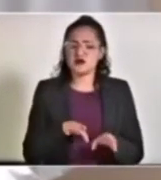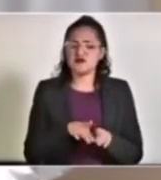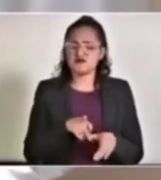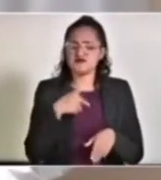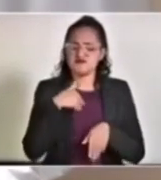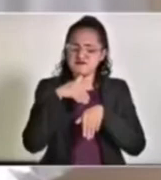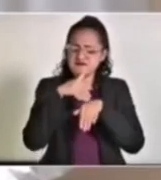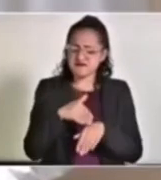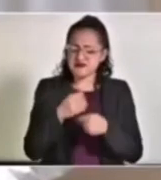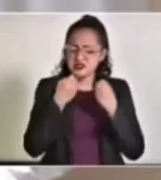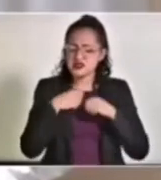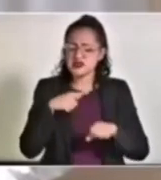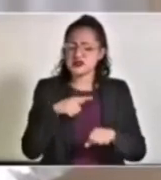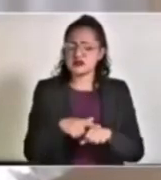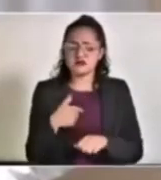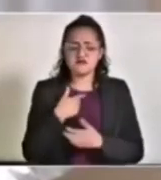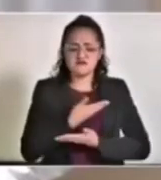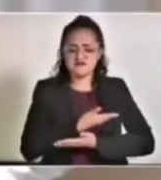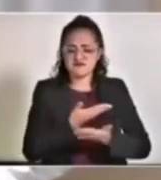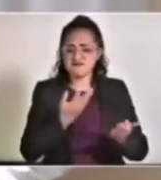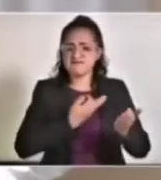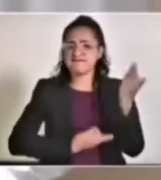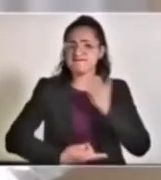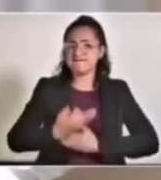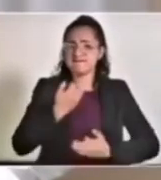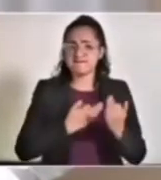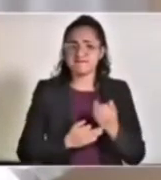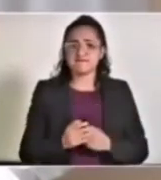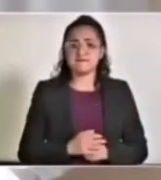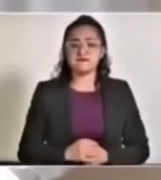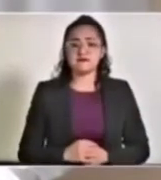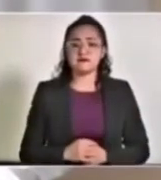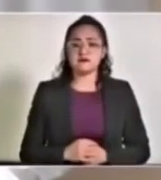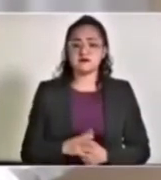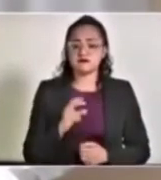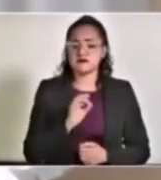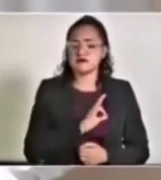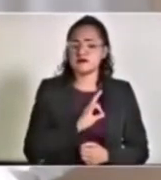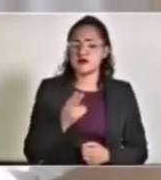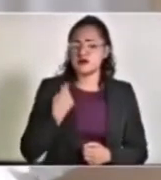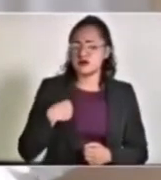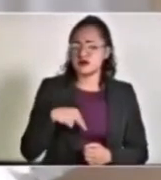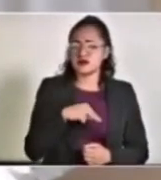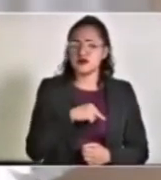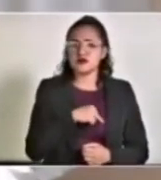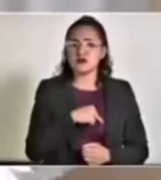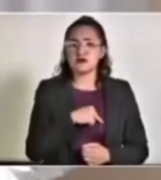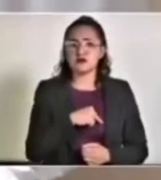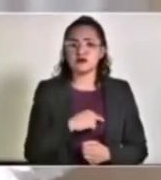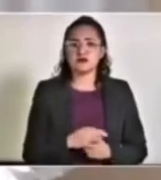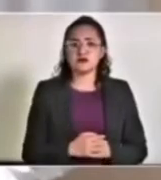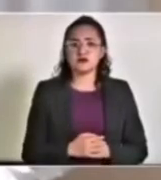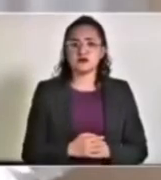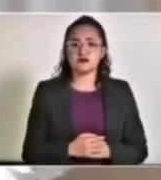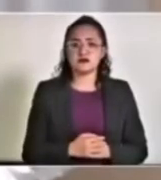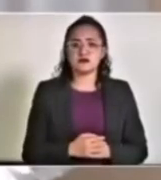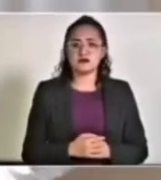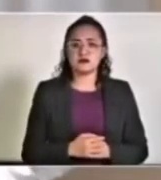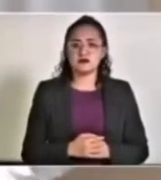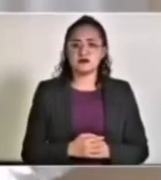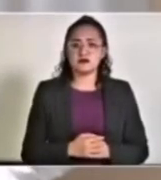que recomendamos no podemos nosotros establecer medidas